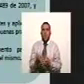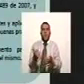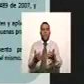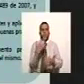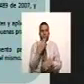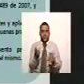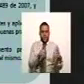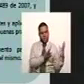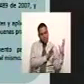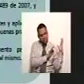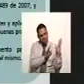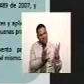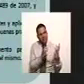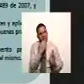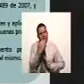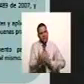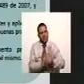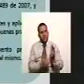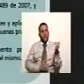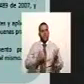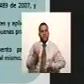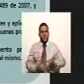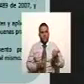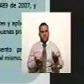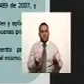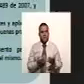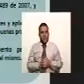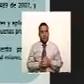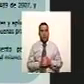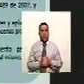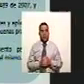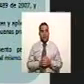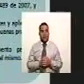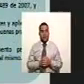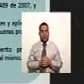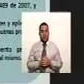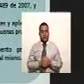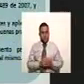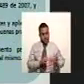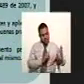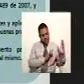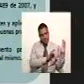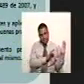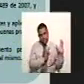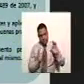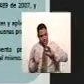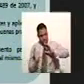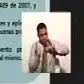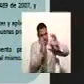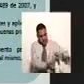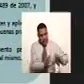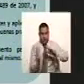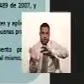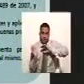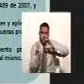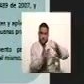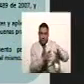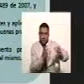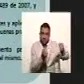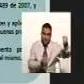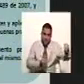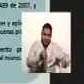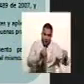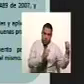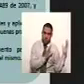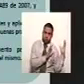¿Cuáles? El cargue y descargue. Porque el cargue y descargue debería ser un costo que también entrara de manera eficiente